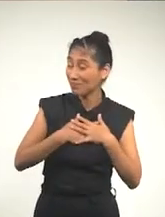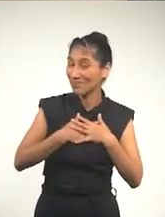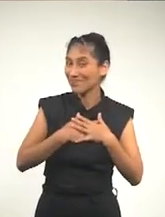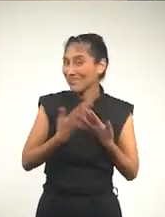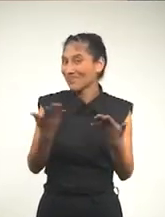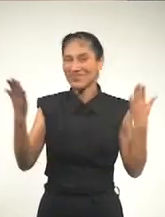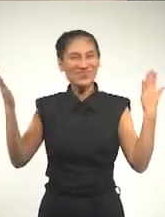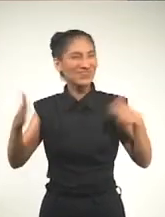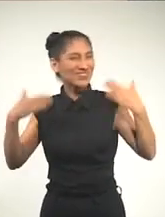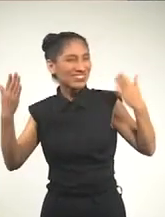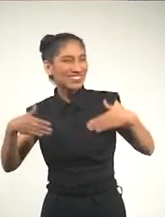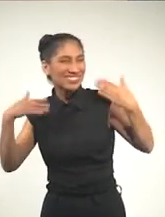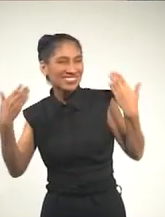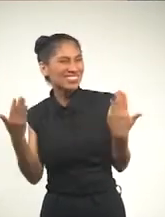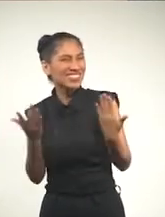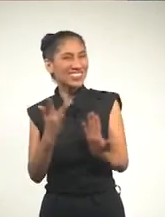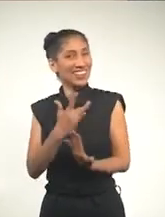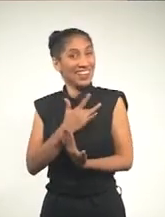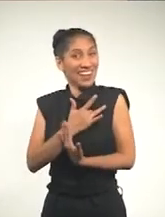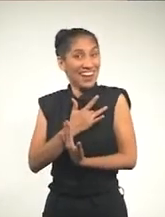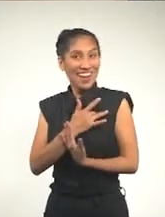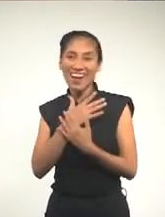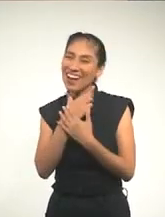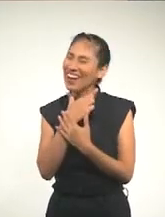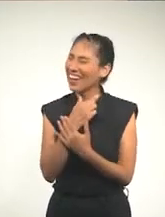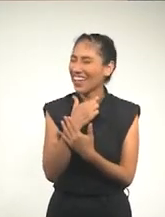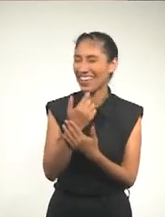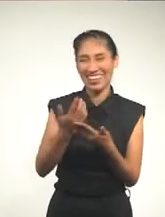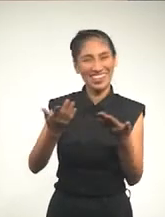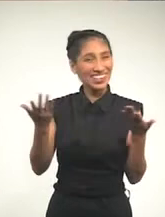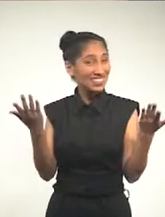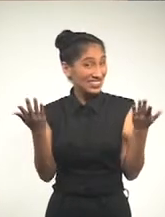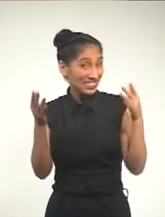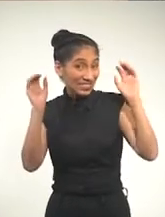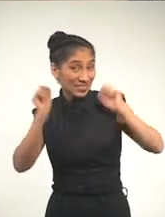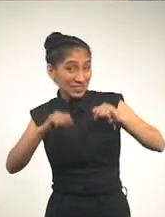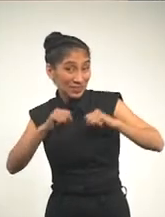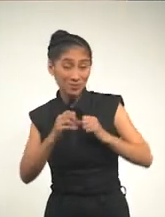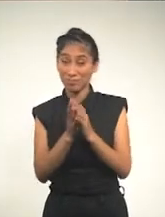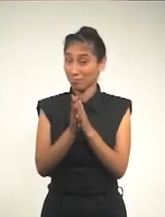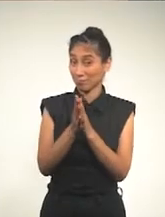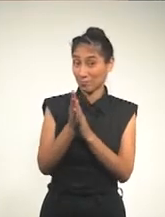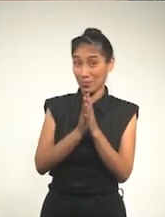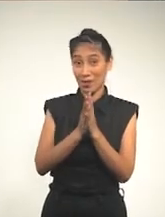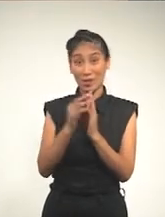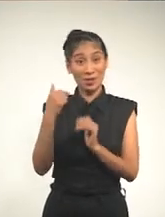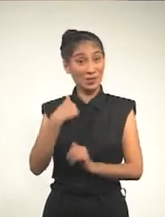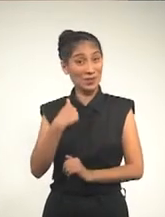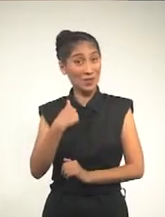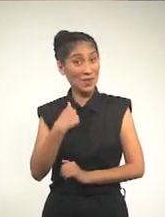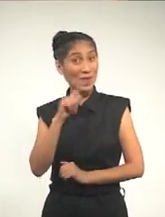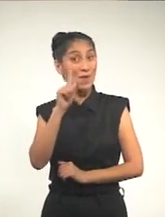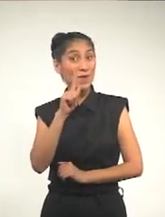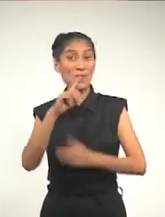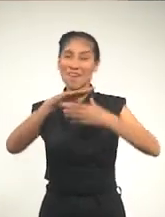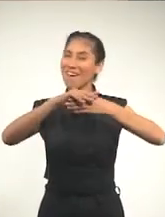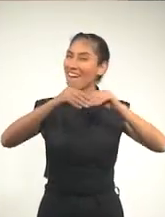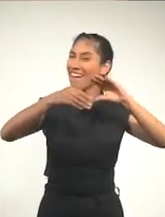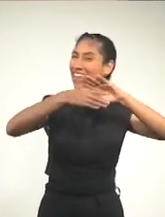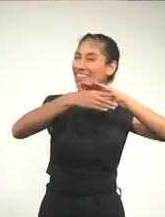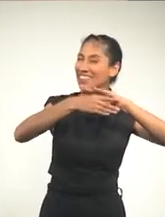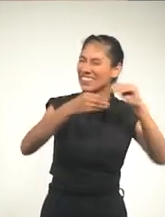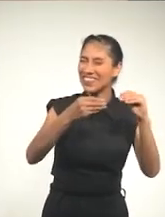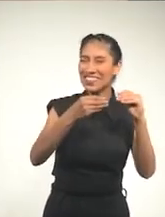¡Ay! Es que la alegría es una emoción que me gusta mucho. ¡Hasta me sé